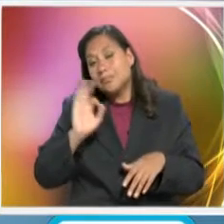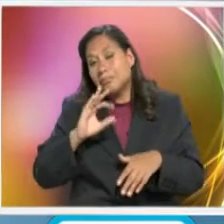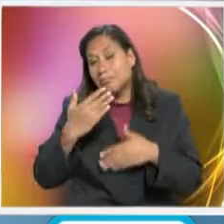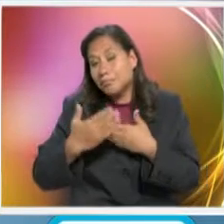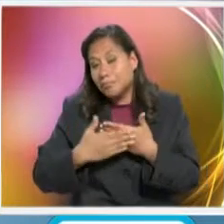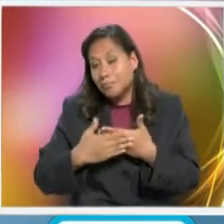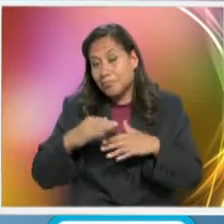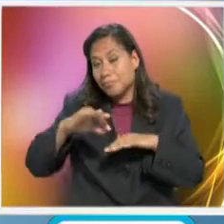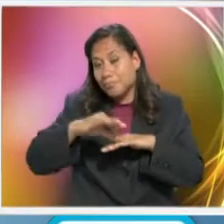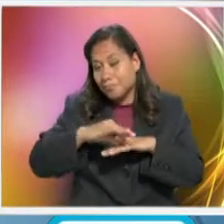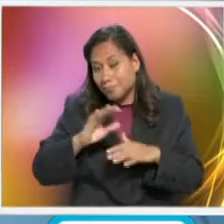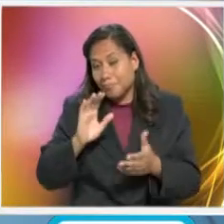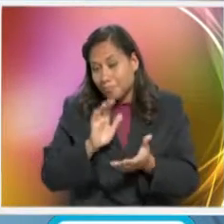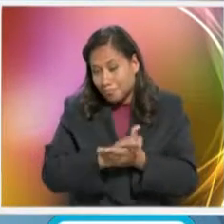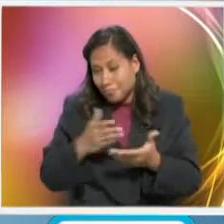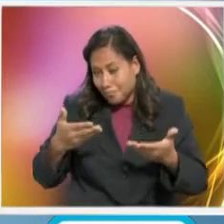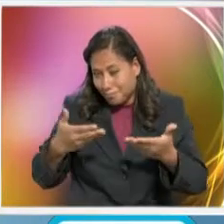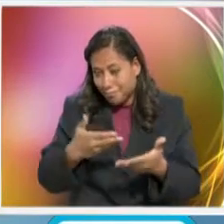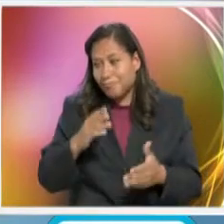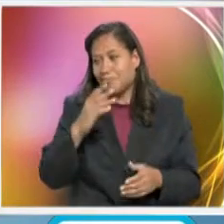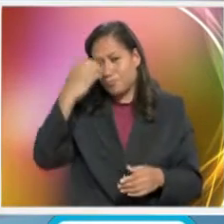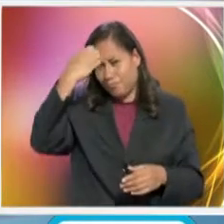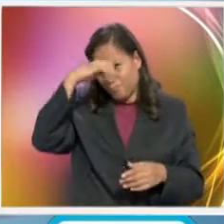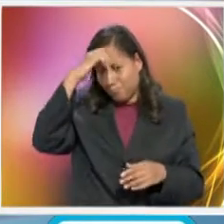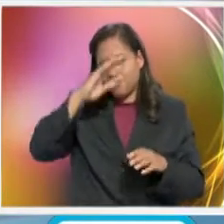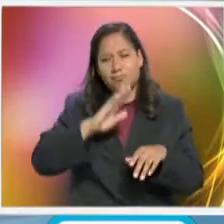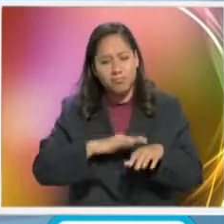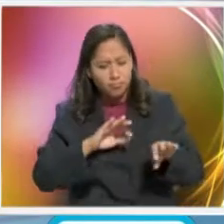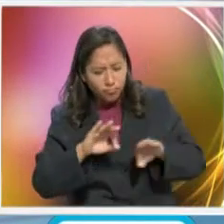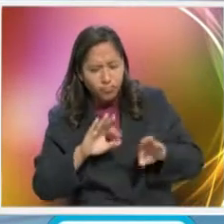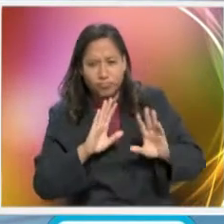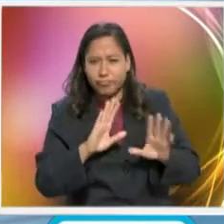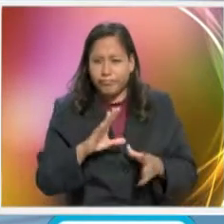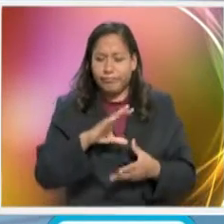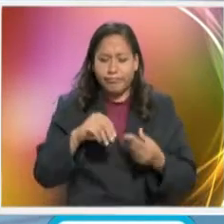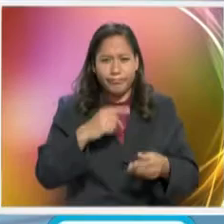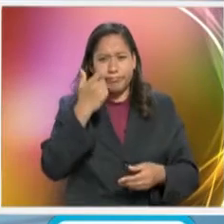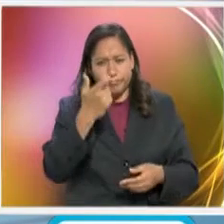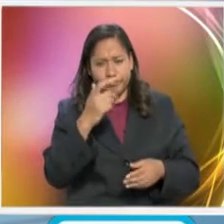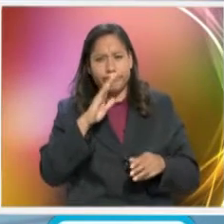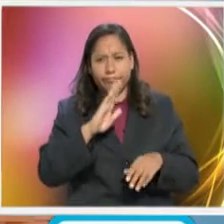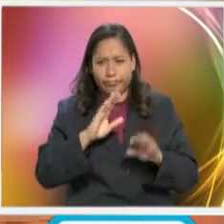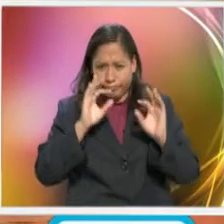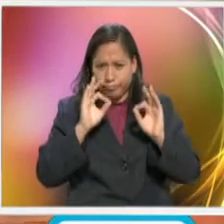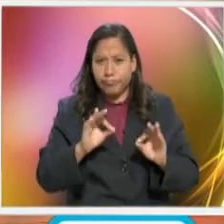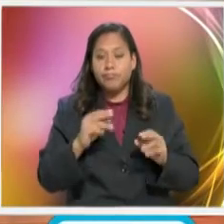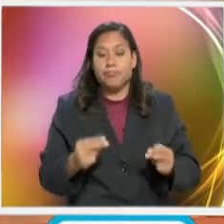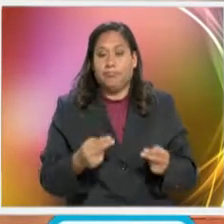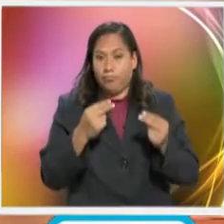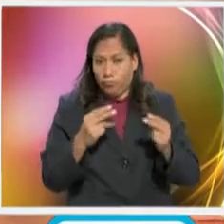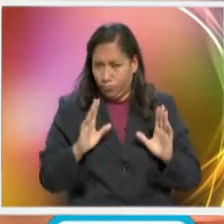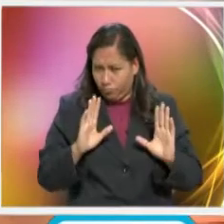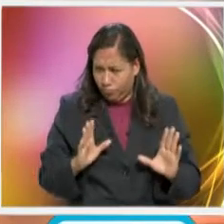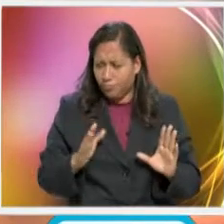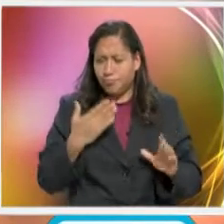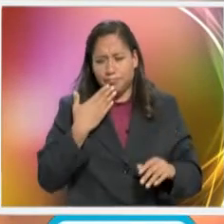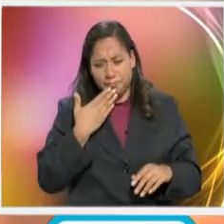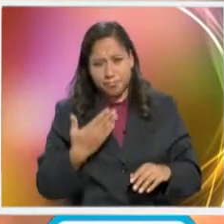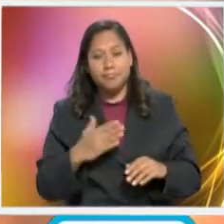en vísperas de ella, ya tiene un poquito más de experiencia en su trabajo, ya consolidó un poco más su trabajo, si Sí. tiene un negocio ya lo tiene un poquito más